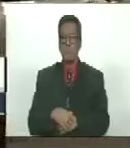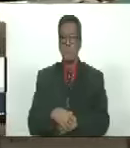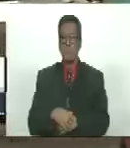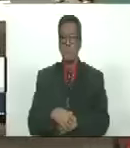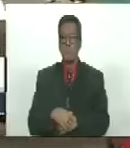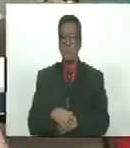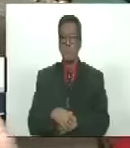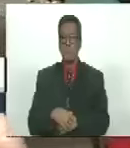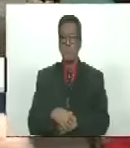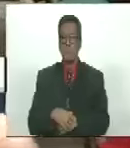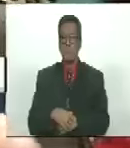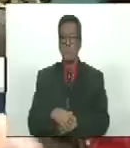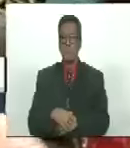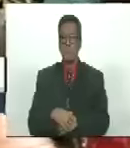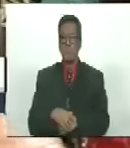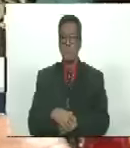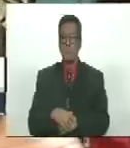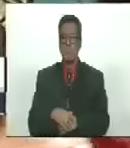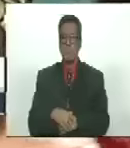Yarara.